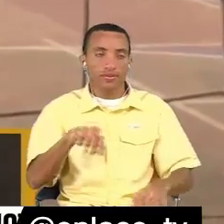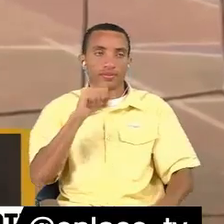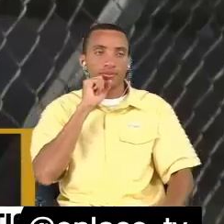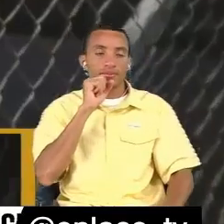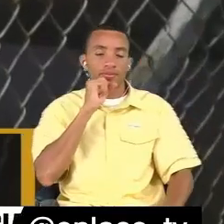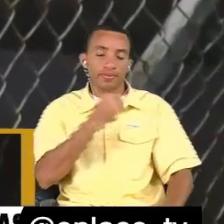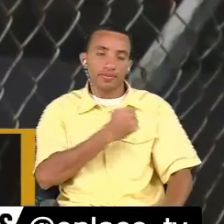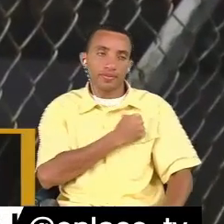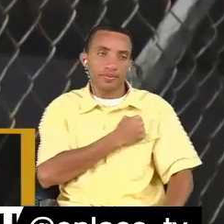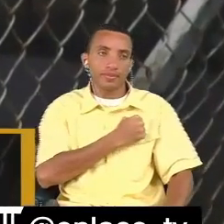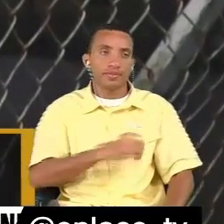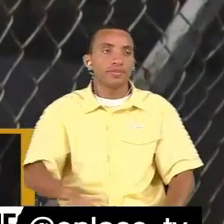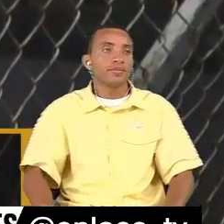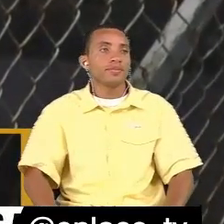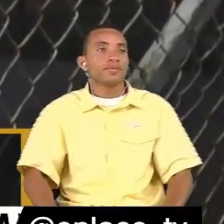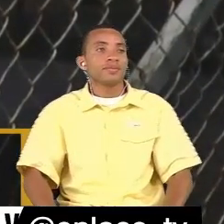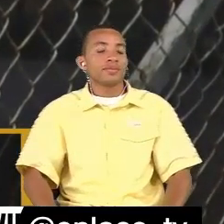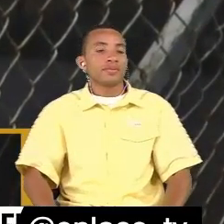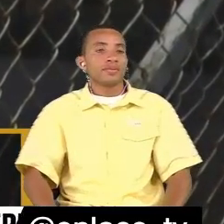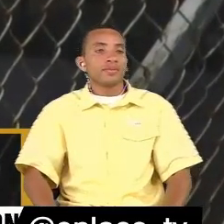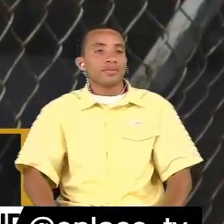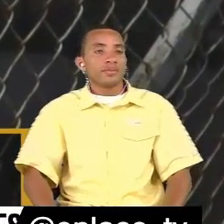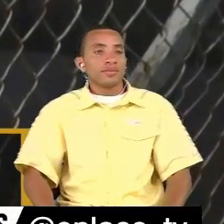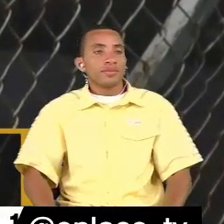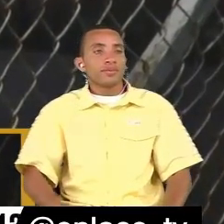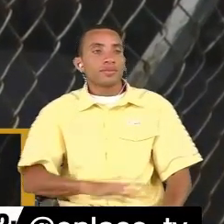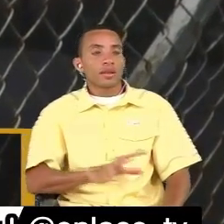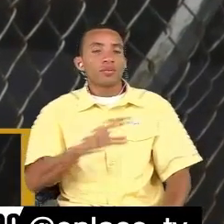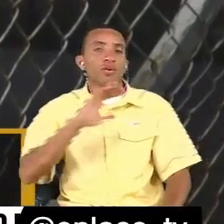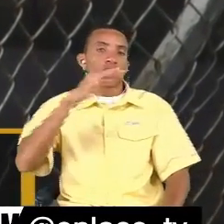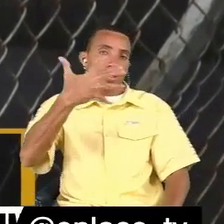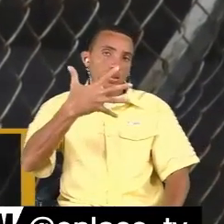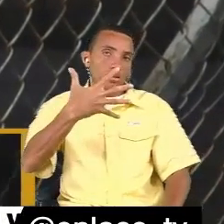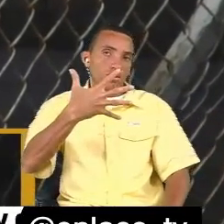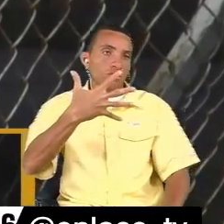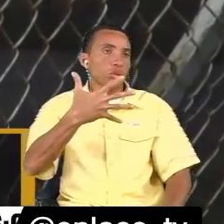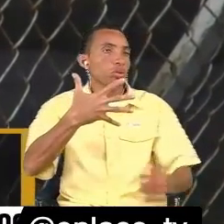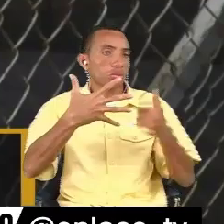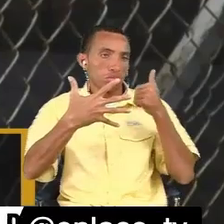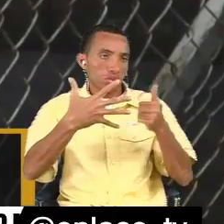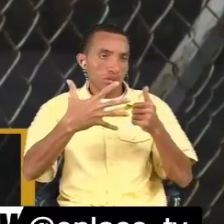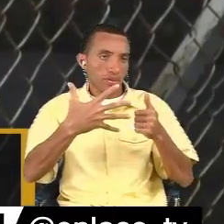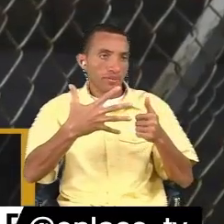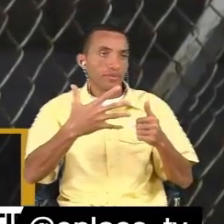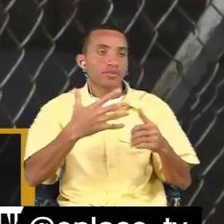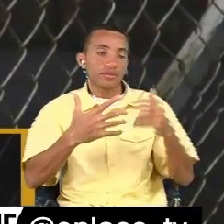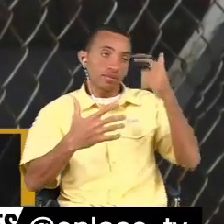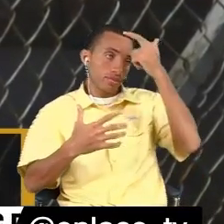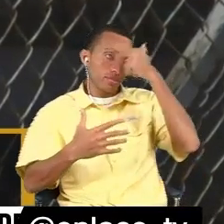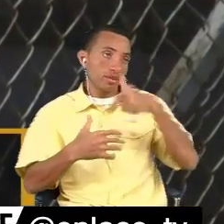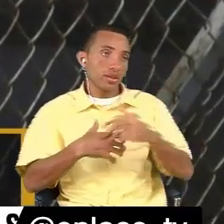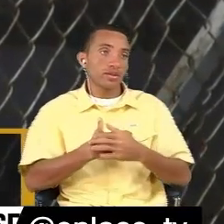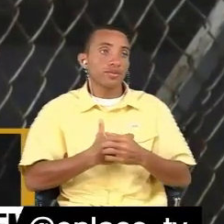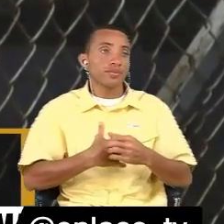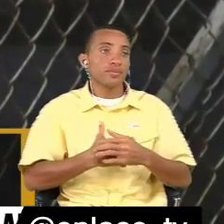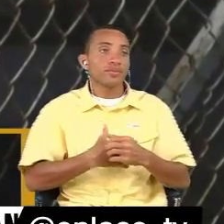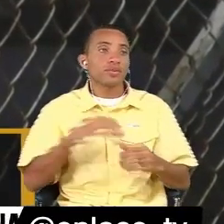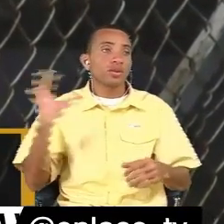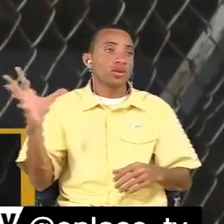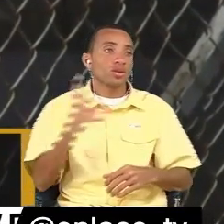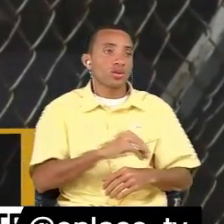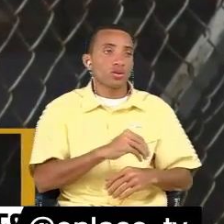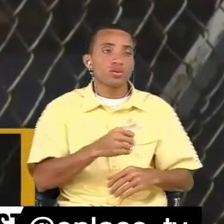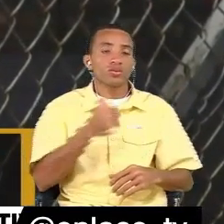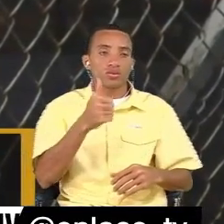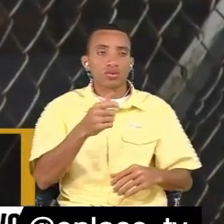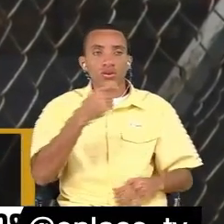Bermeja. Estamos ahí de 5º, pero muy bien, me pareció muy serio con todo mundo, con